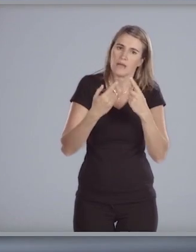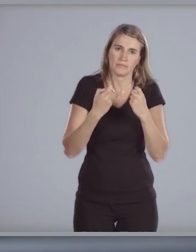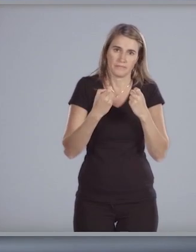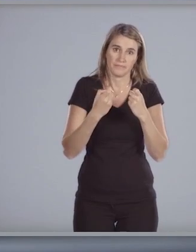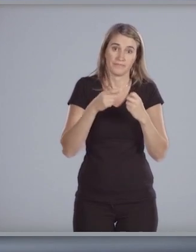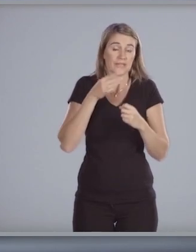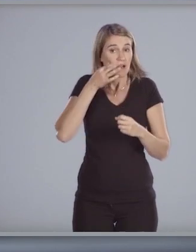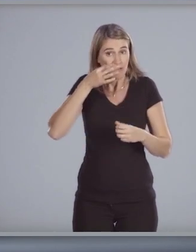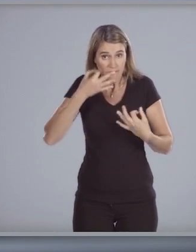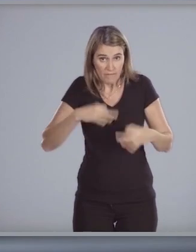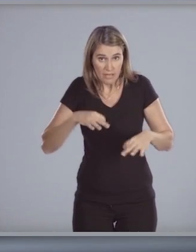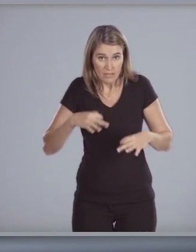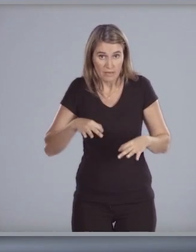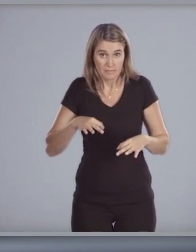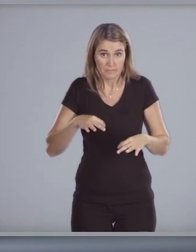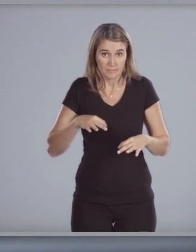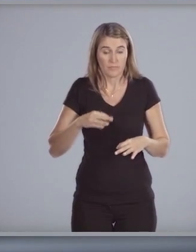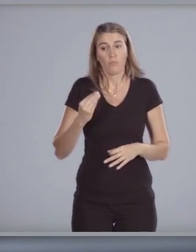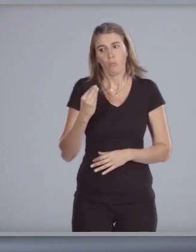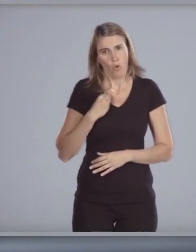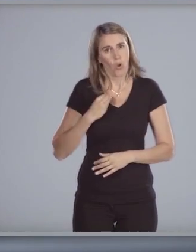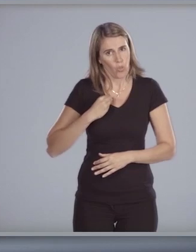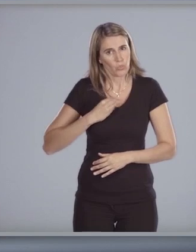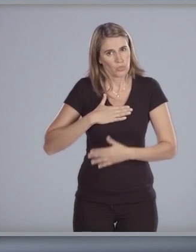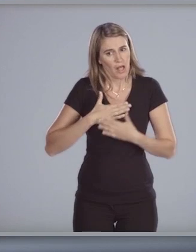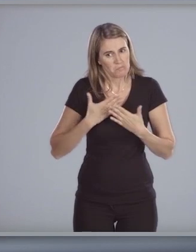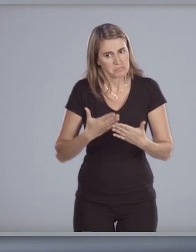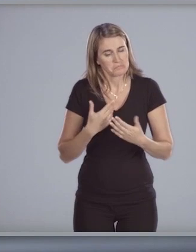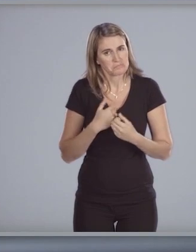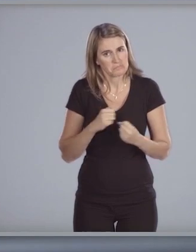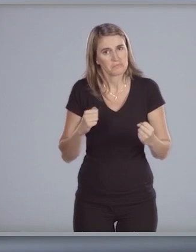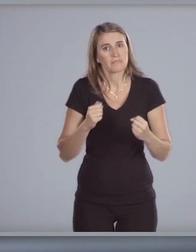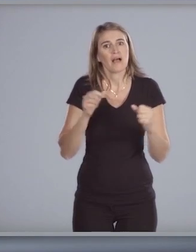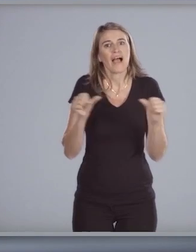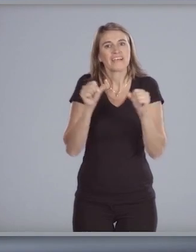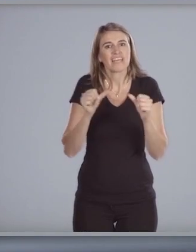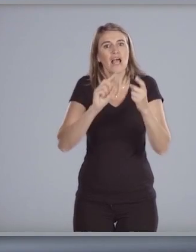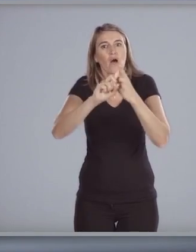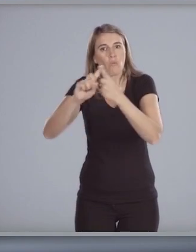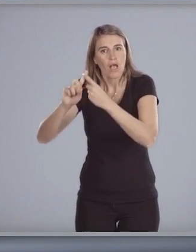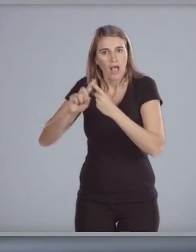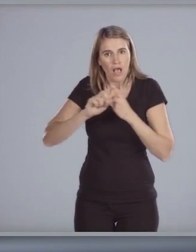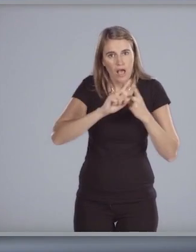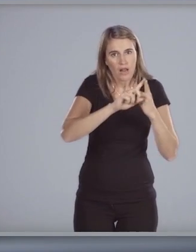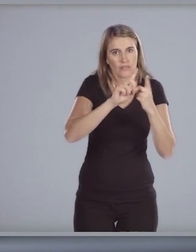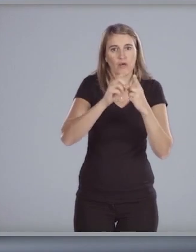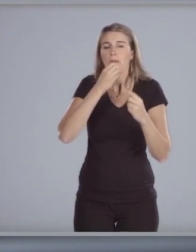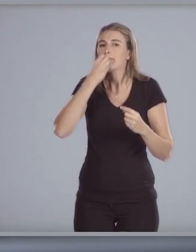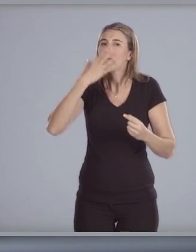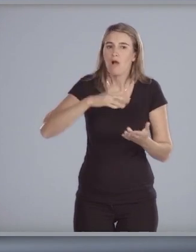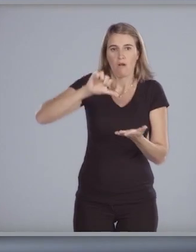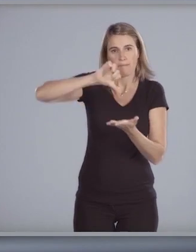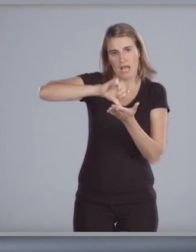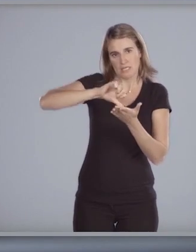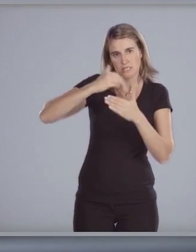con franqueza y voluntad de concretar e instrumentar acuerdos en